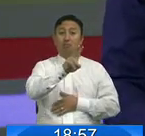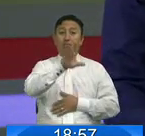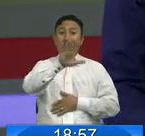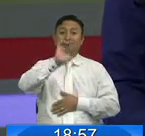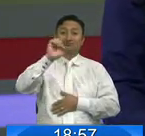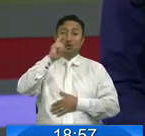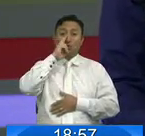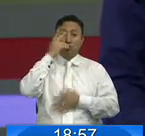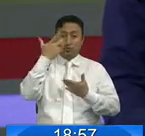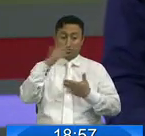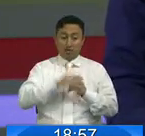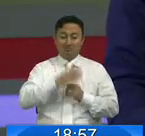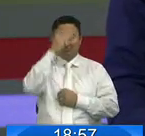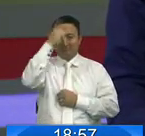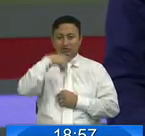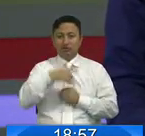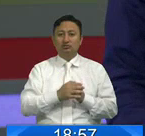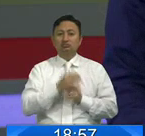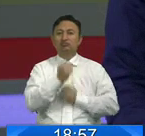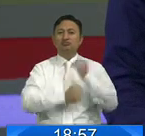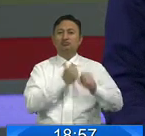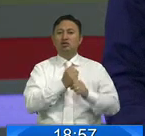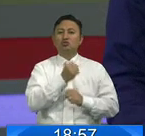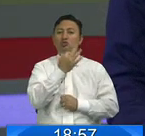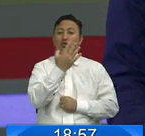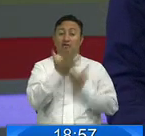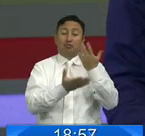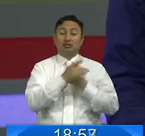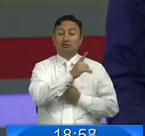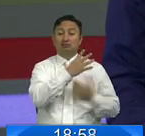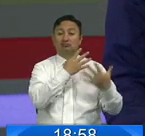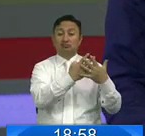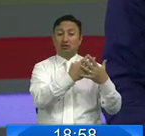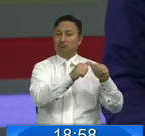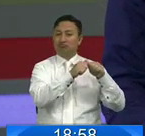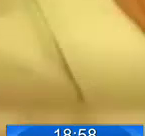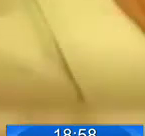junio se dicte la sentencia que posiblemente sea cadena perpetua.